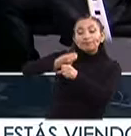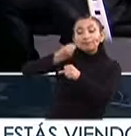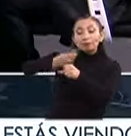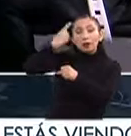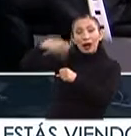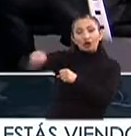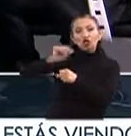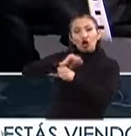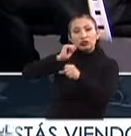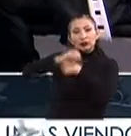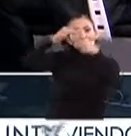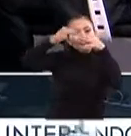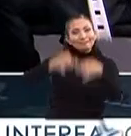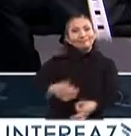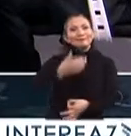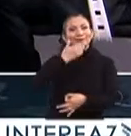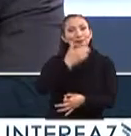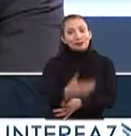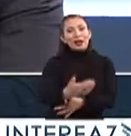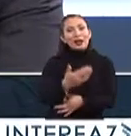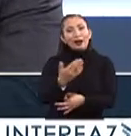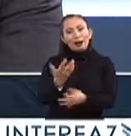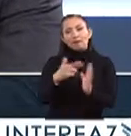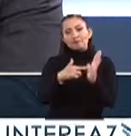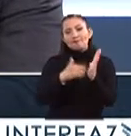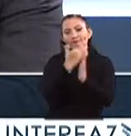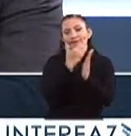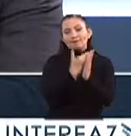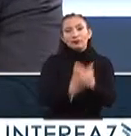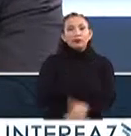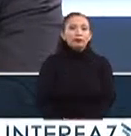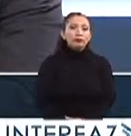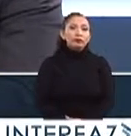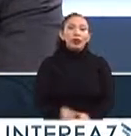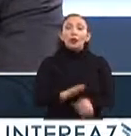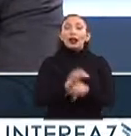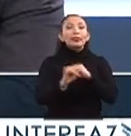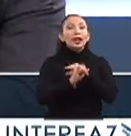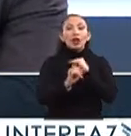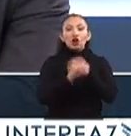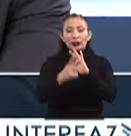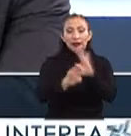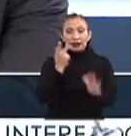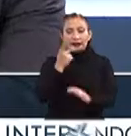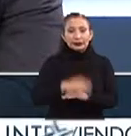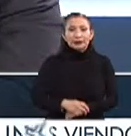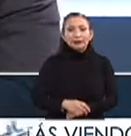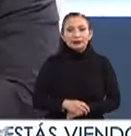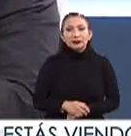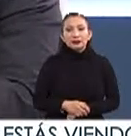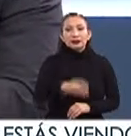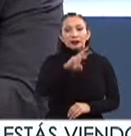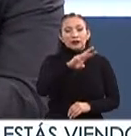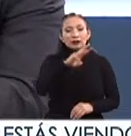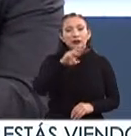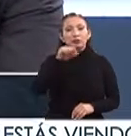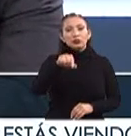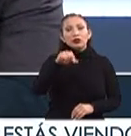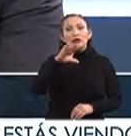para que su unidad cumpla con el... Muy bien, ¿cuál es la página de internet si no te la sabes? Es